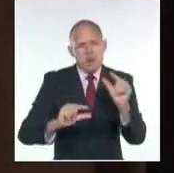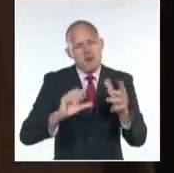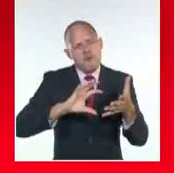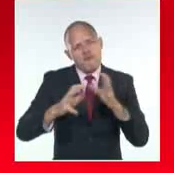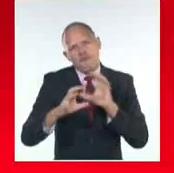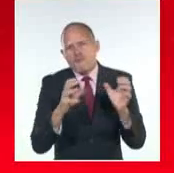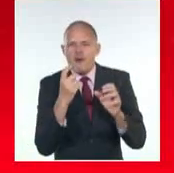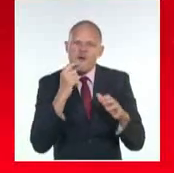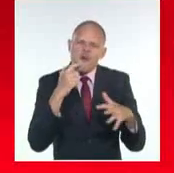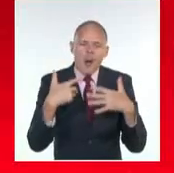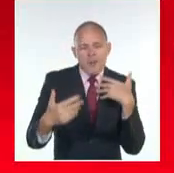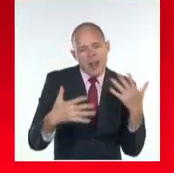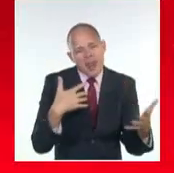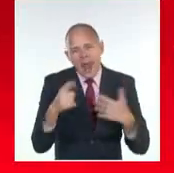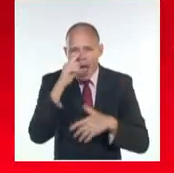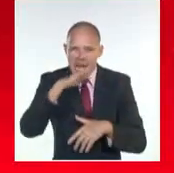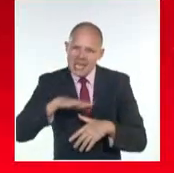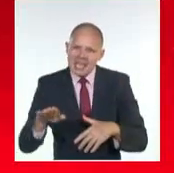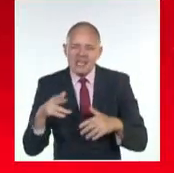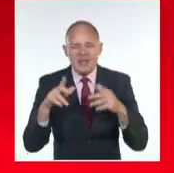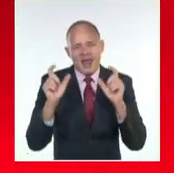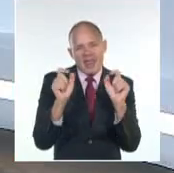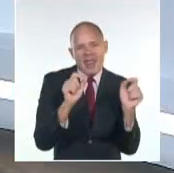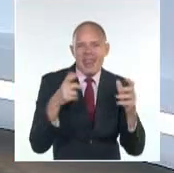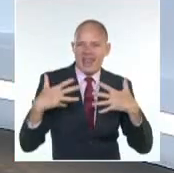públicos, aprender y divertirse.